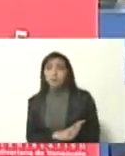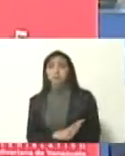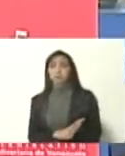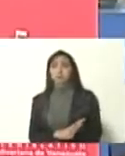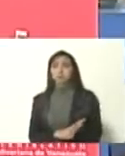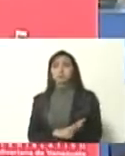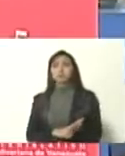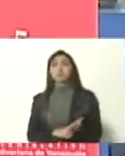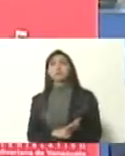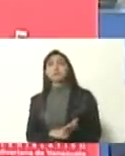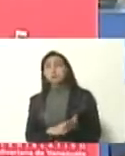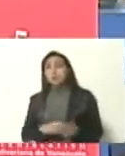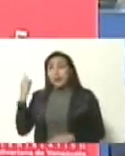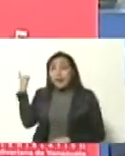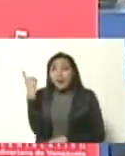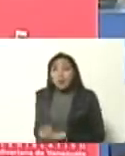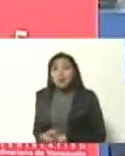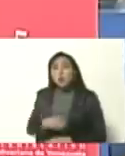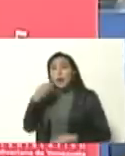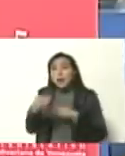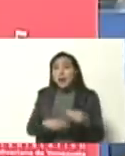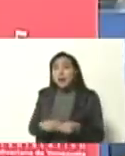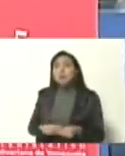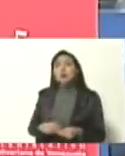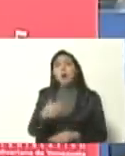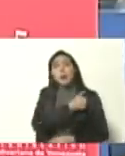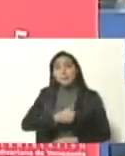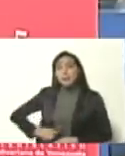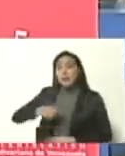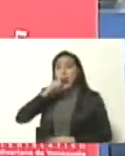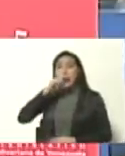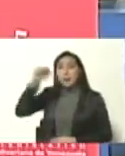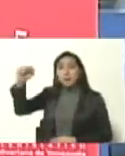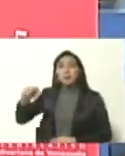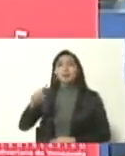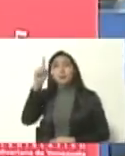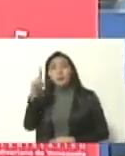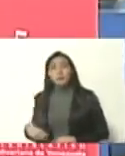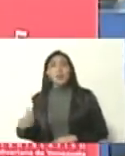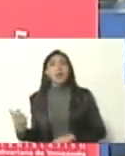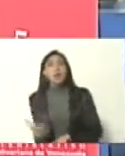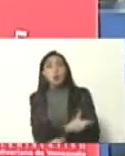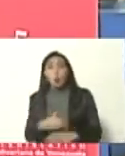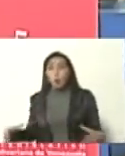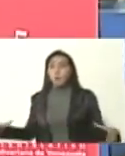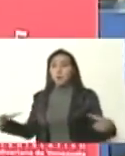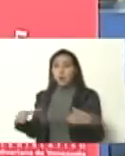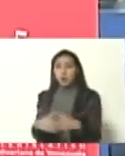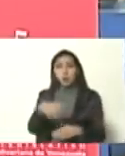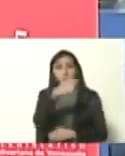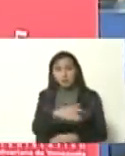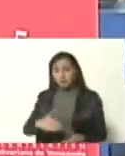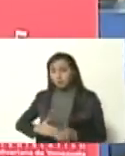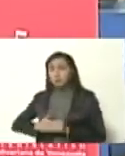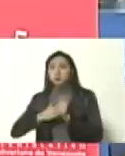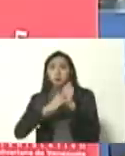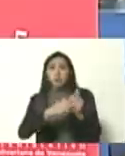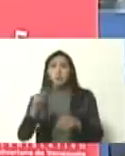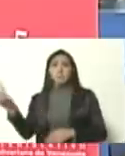las denuncias que ha hecho el presidente Maduro, el gobierno bolivariano, los voceros de la Revolución